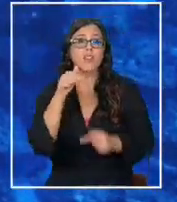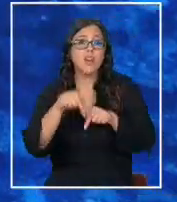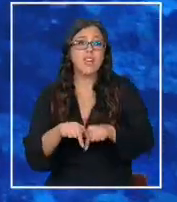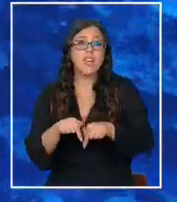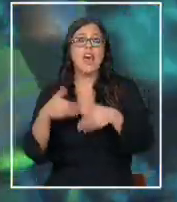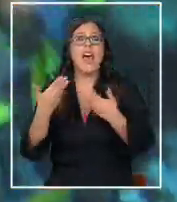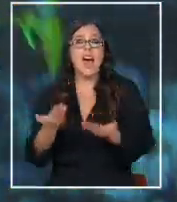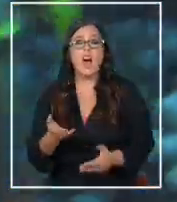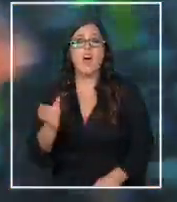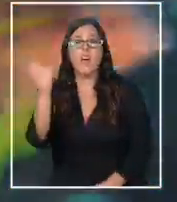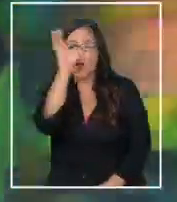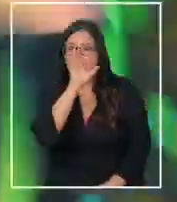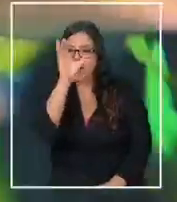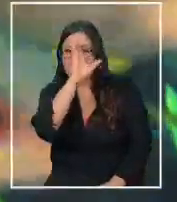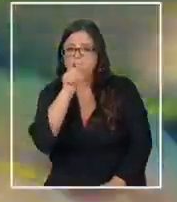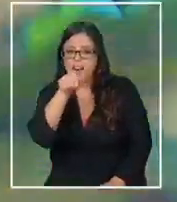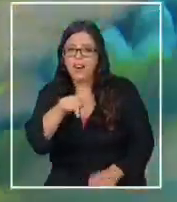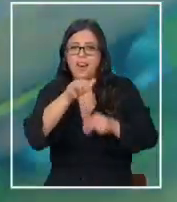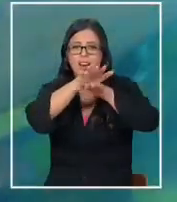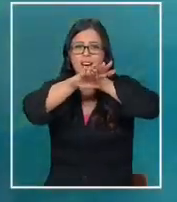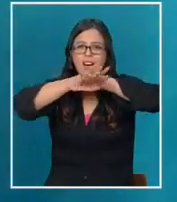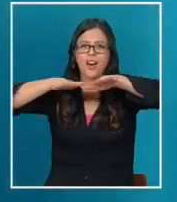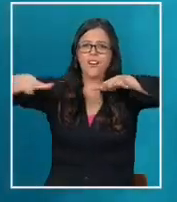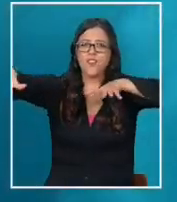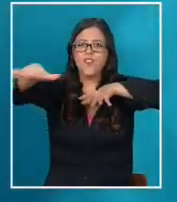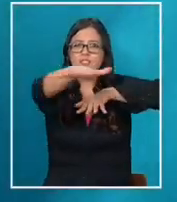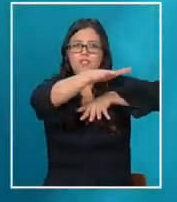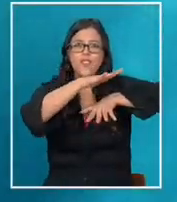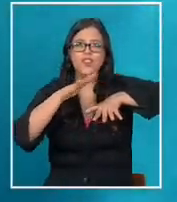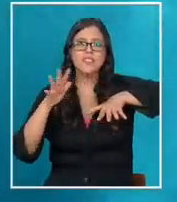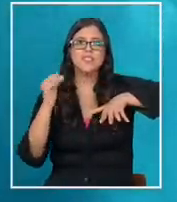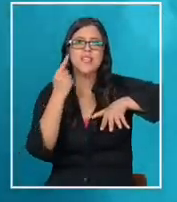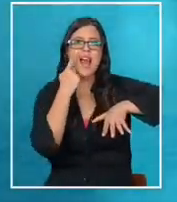de explorar esta frontera azul.